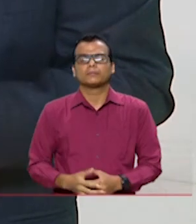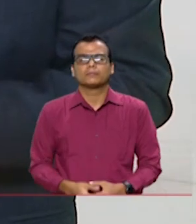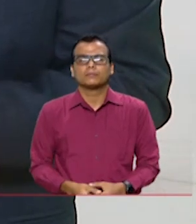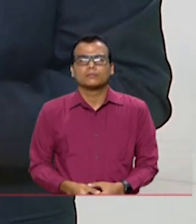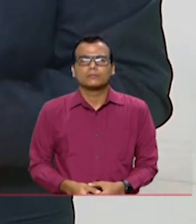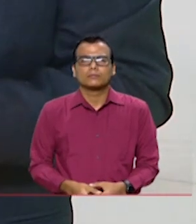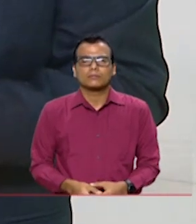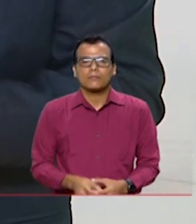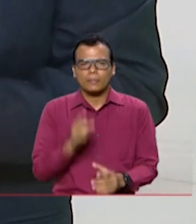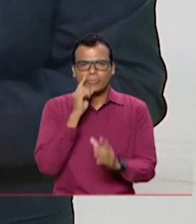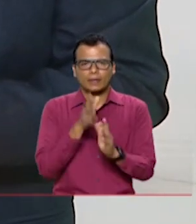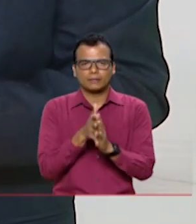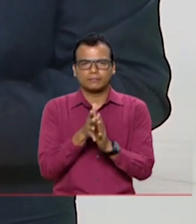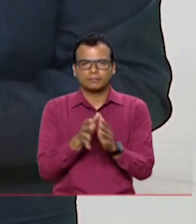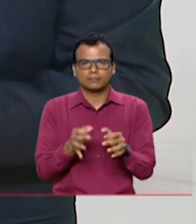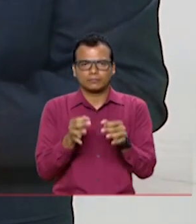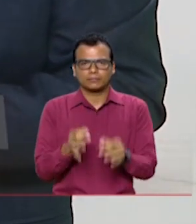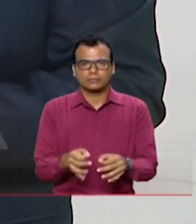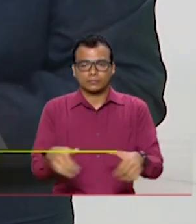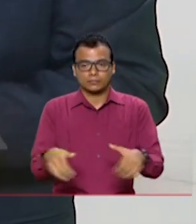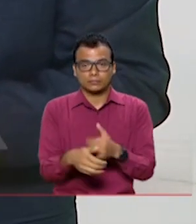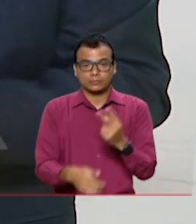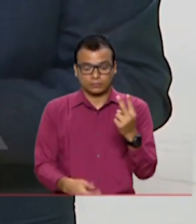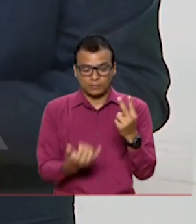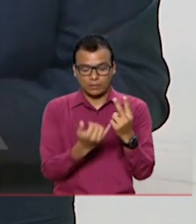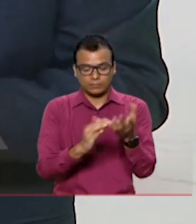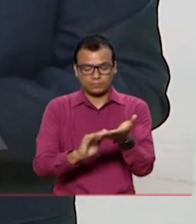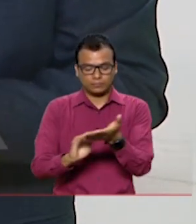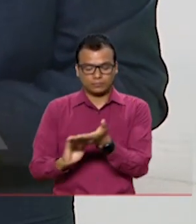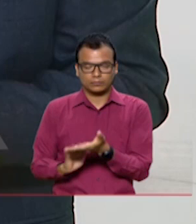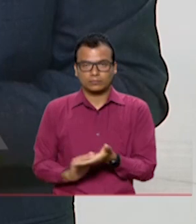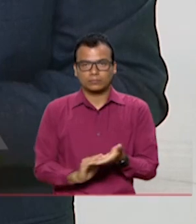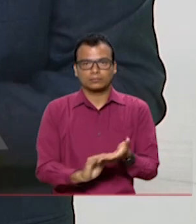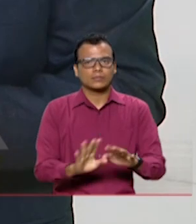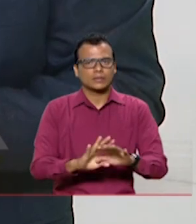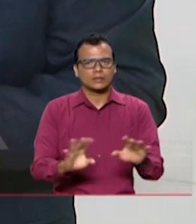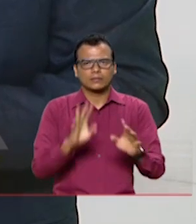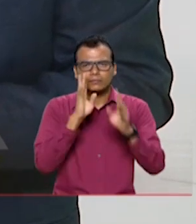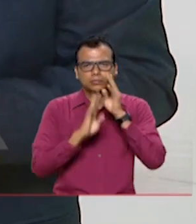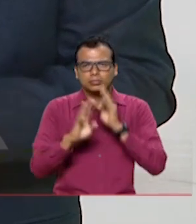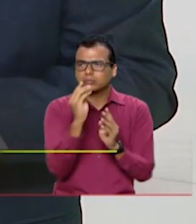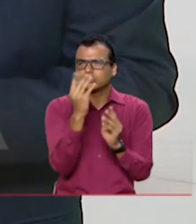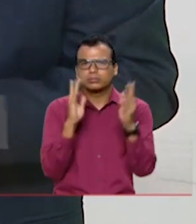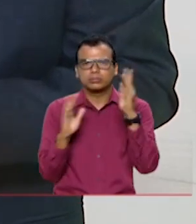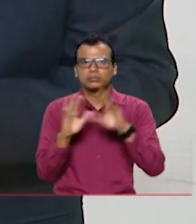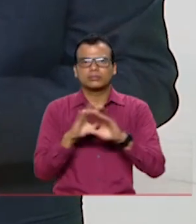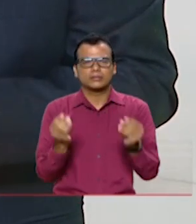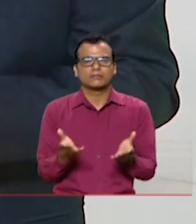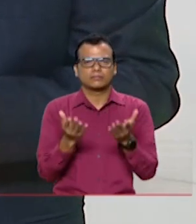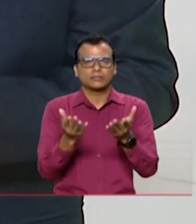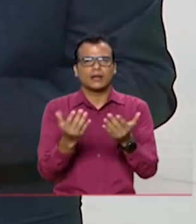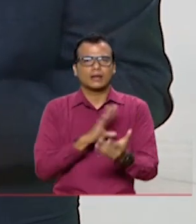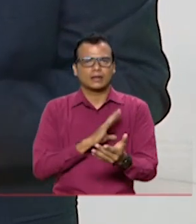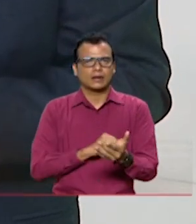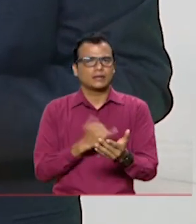y mucha atención porque dos nuevos separadores viales con adecuación arquitectónica y paisajística fueron entregados por